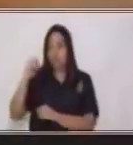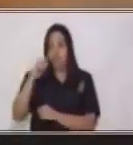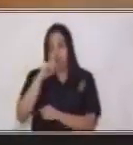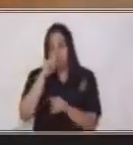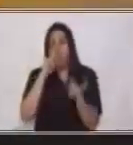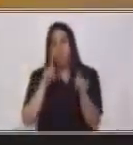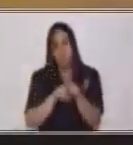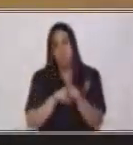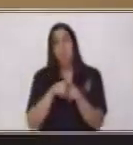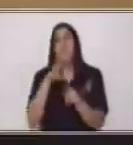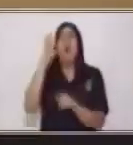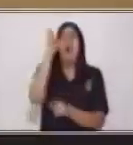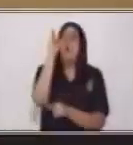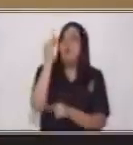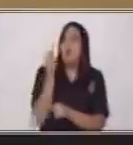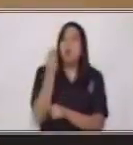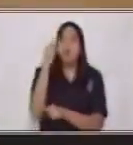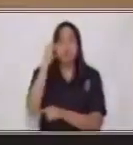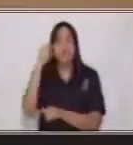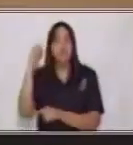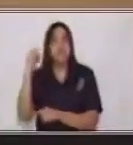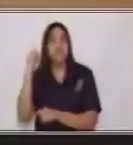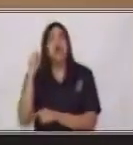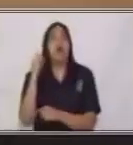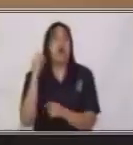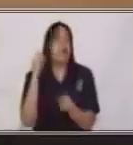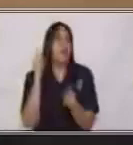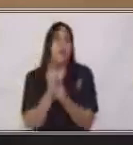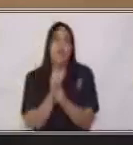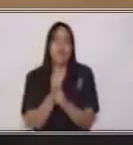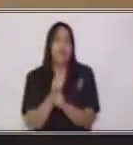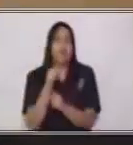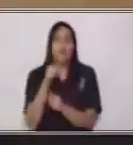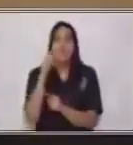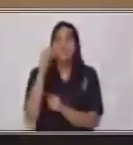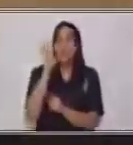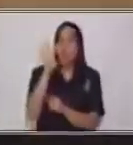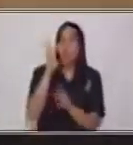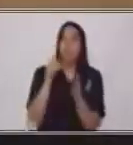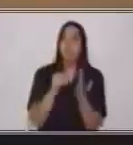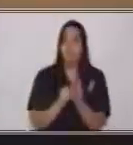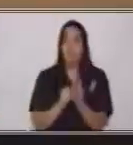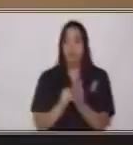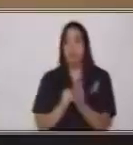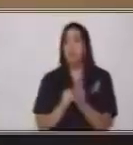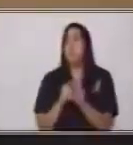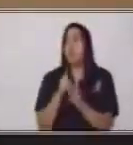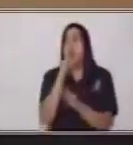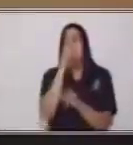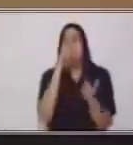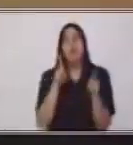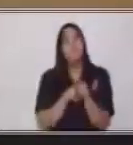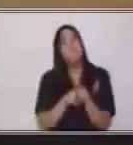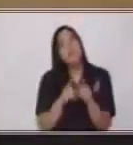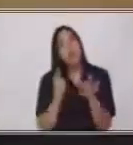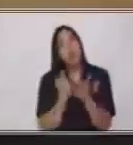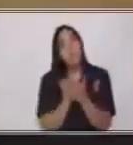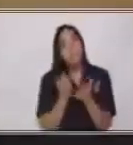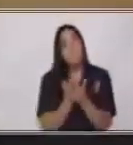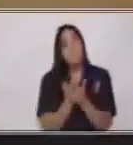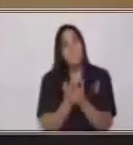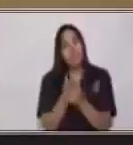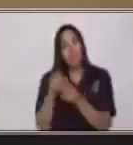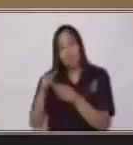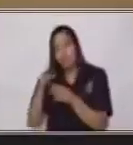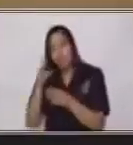4.00. ¿Por qué 00? Porque me costó exactamente 4 quetzales. También compré un yogur que me